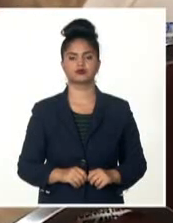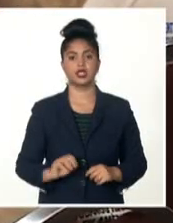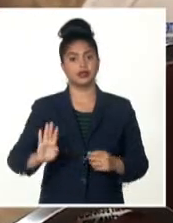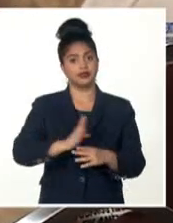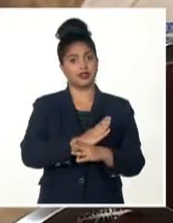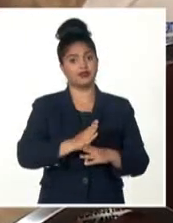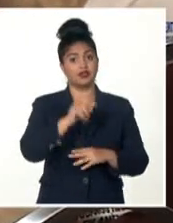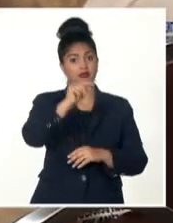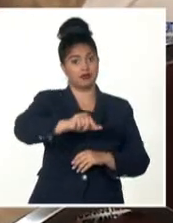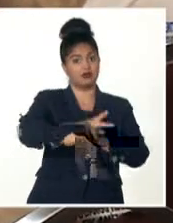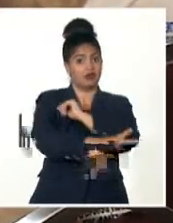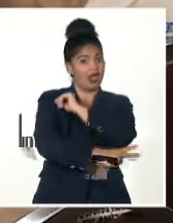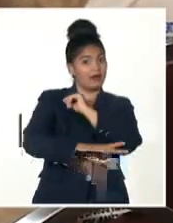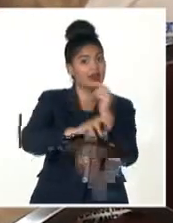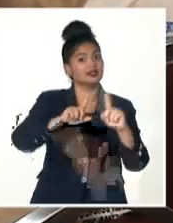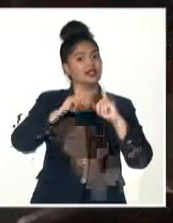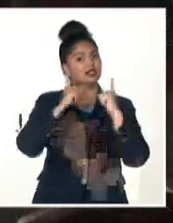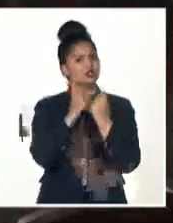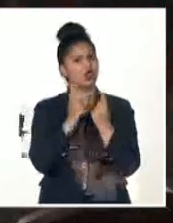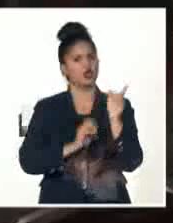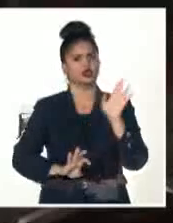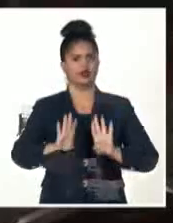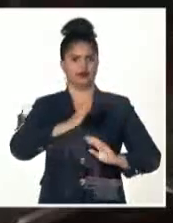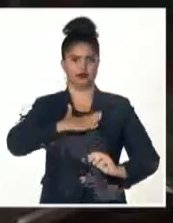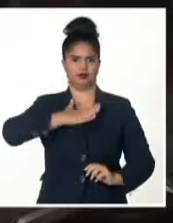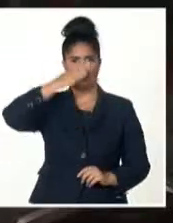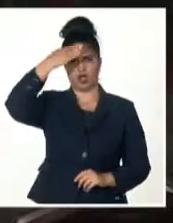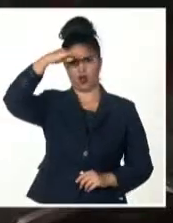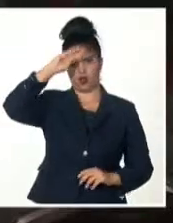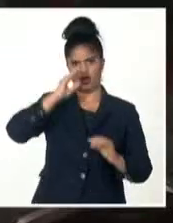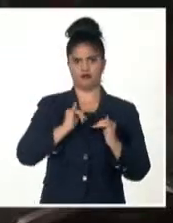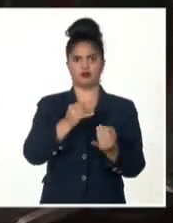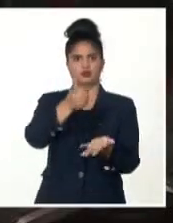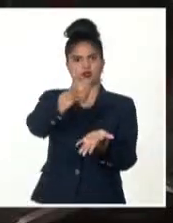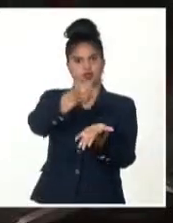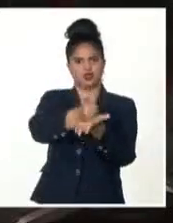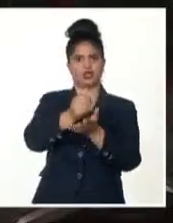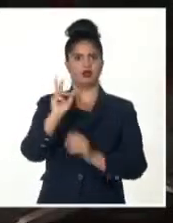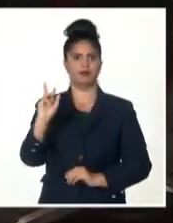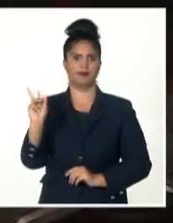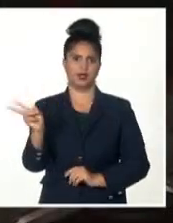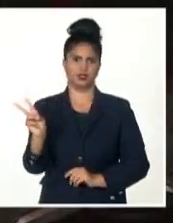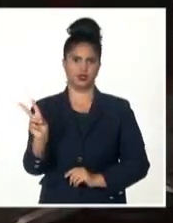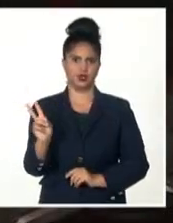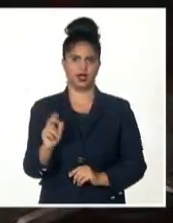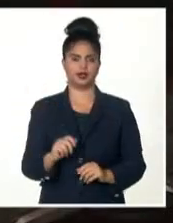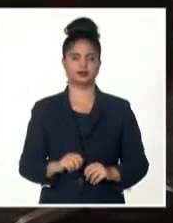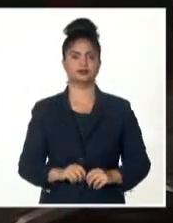valores patrios en la región. Desde Venezuela, Rafael Alemáñez, Michael Molina y Amalia Ramos, para el Canal Cubano de Noticias.